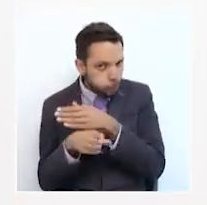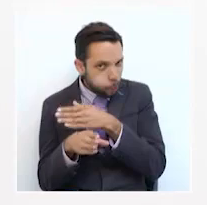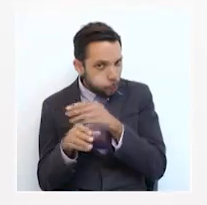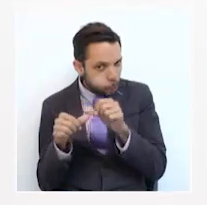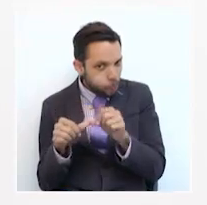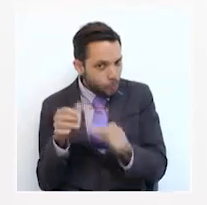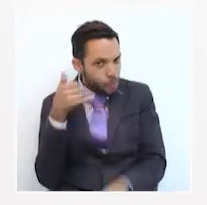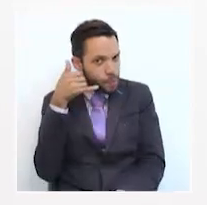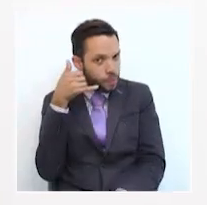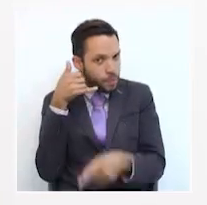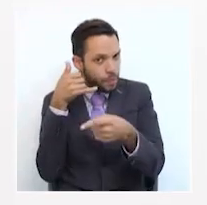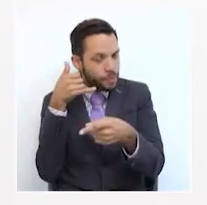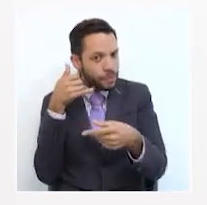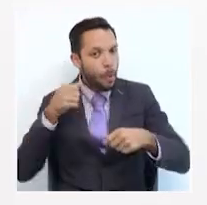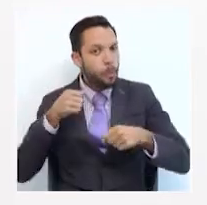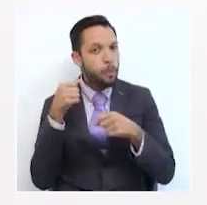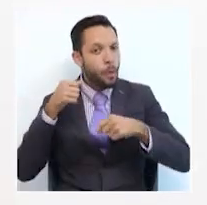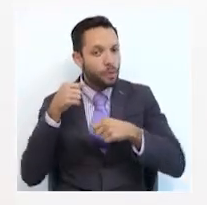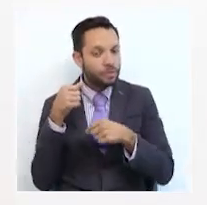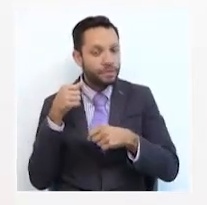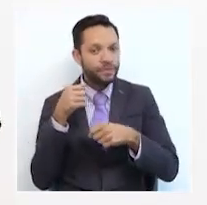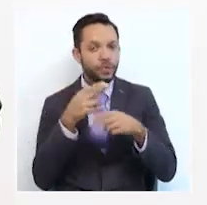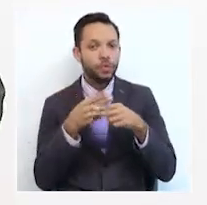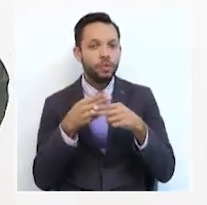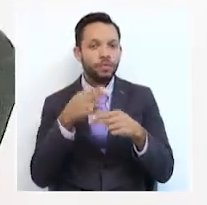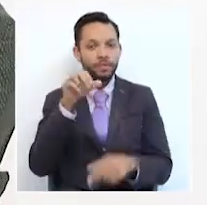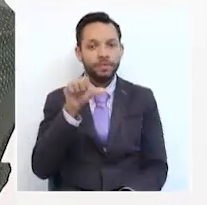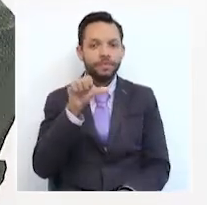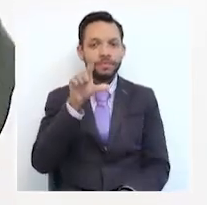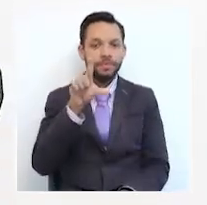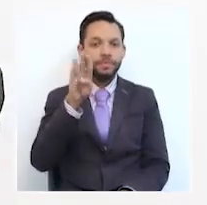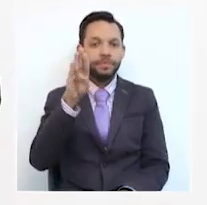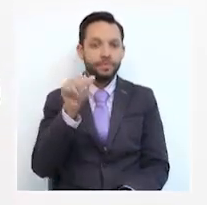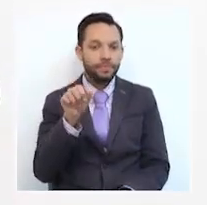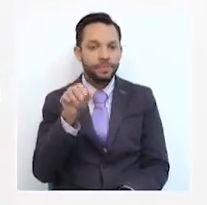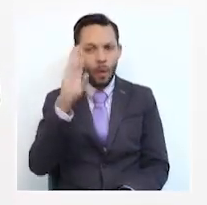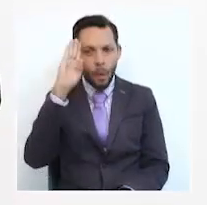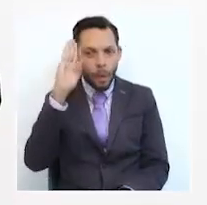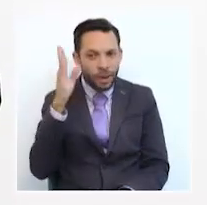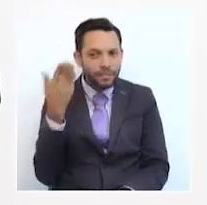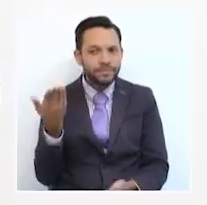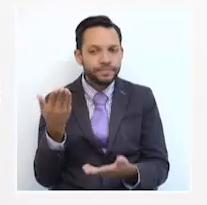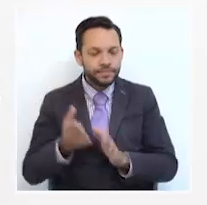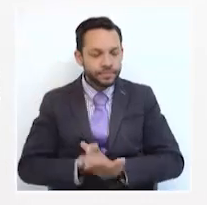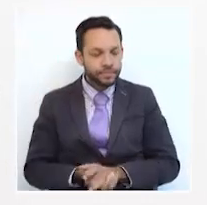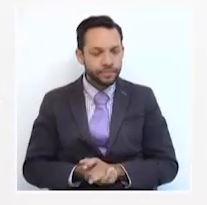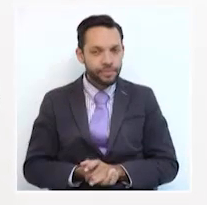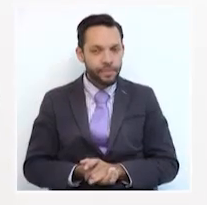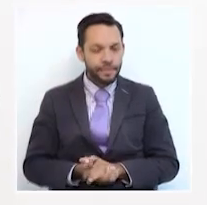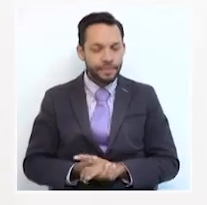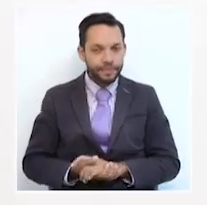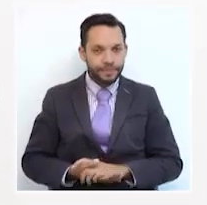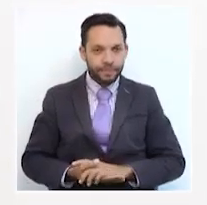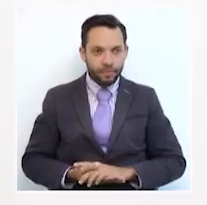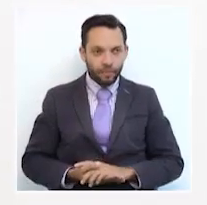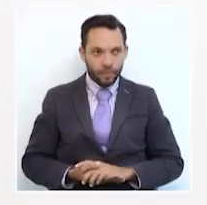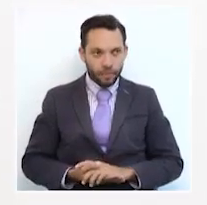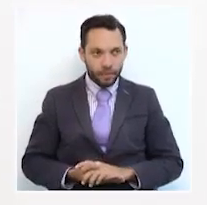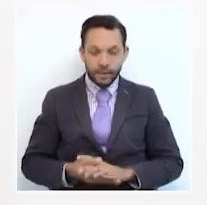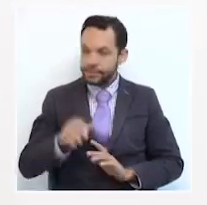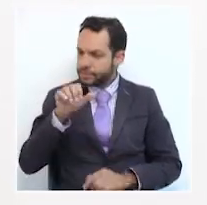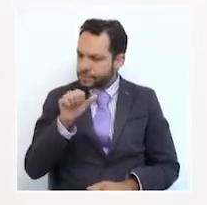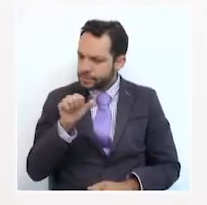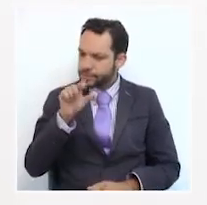está la llamada en bogotá está alba vamos a un área rápidamente bienvenida alba buenas tardes al bar